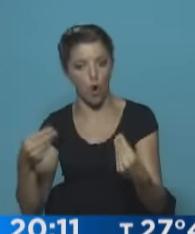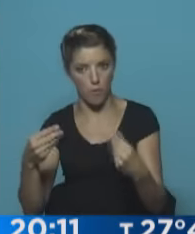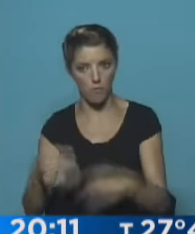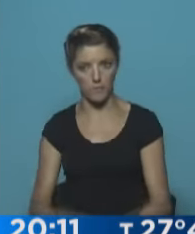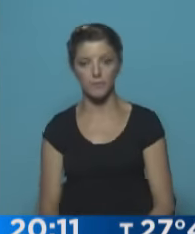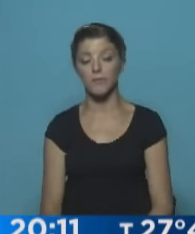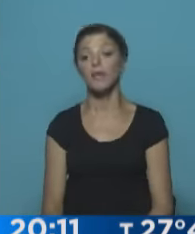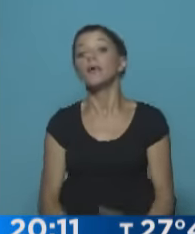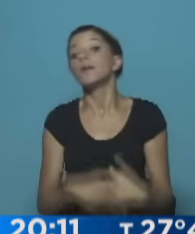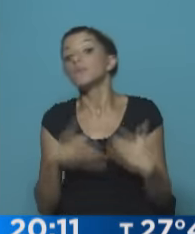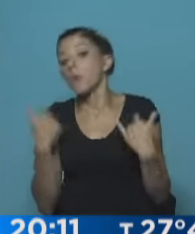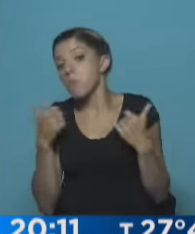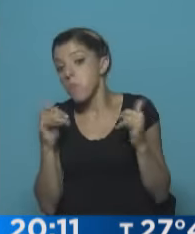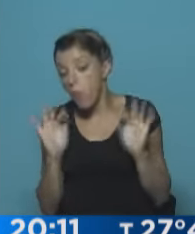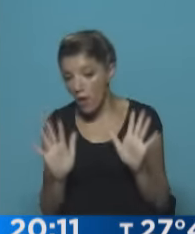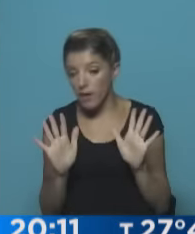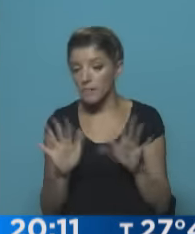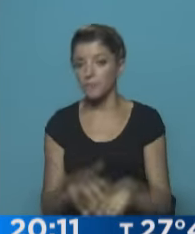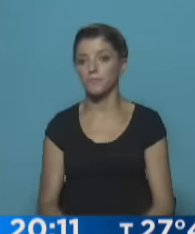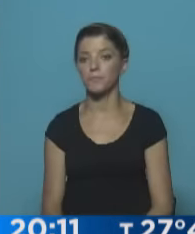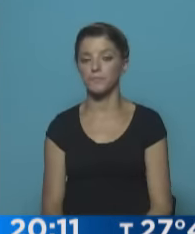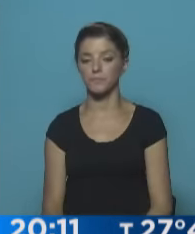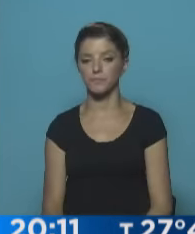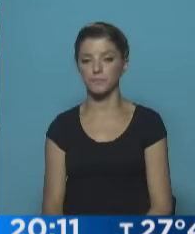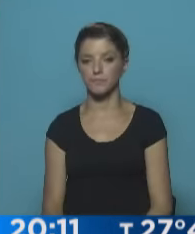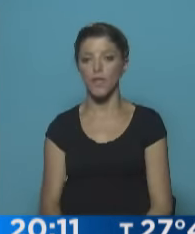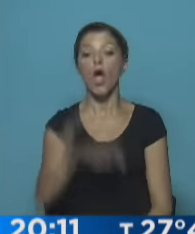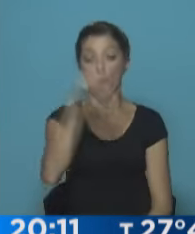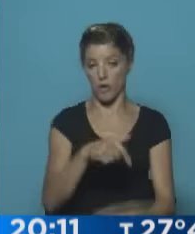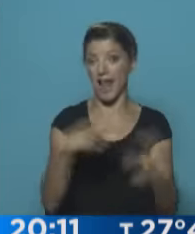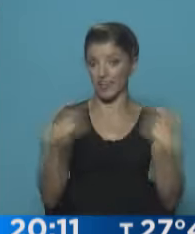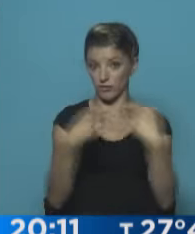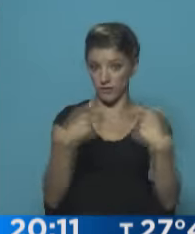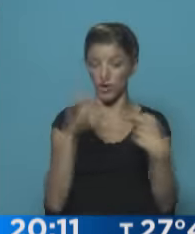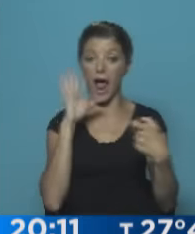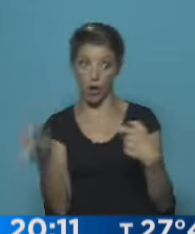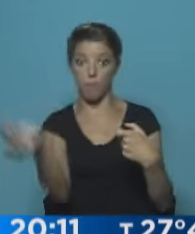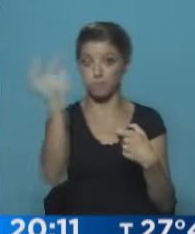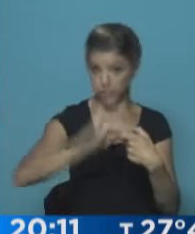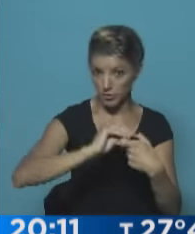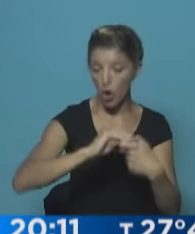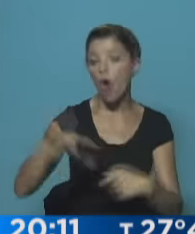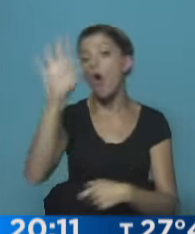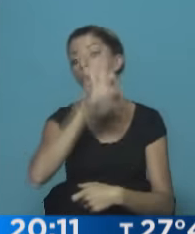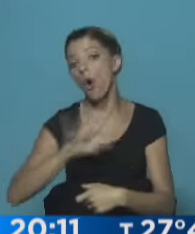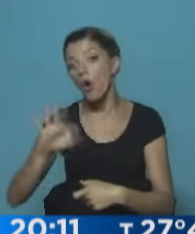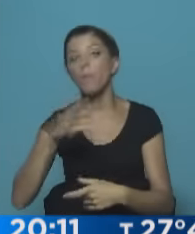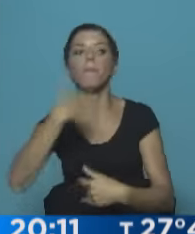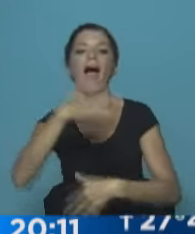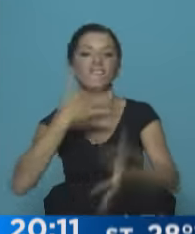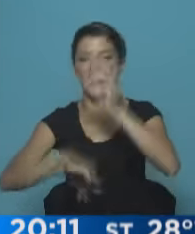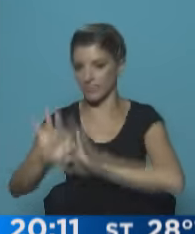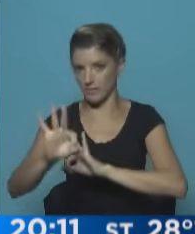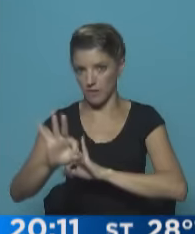inyectar capital a la actual composición societaria o proceder a la venta de